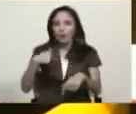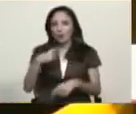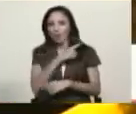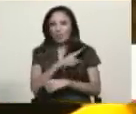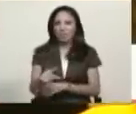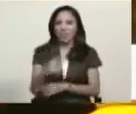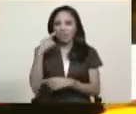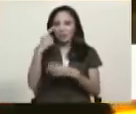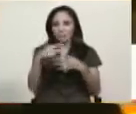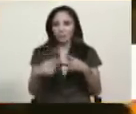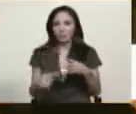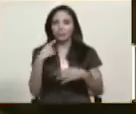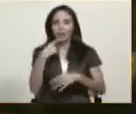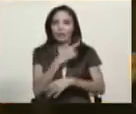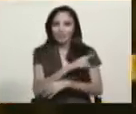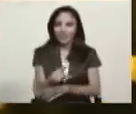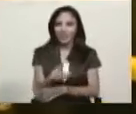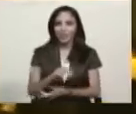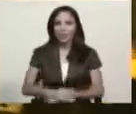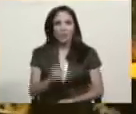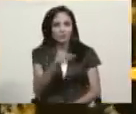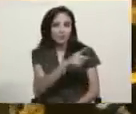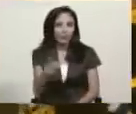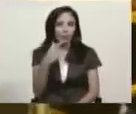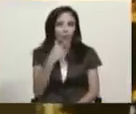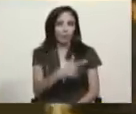Decían de Chávez que era un dictador, o no lo dijeron.